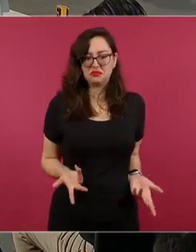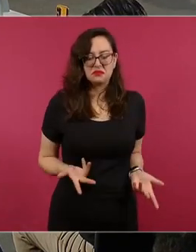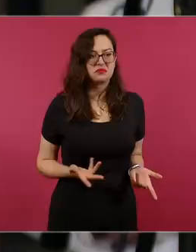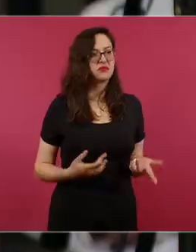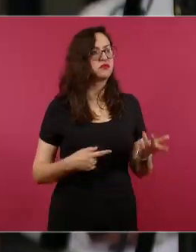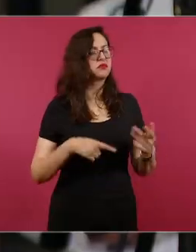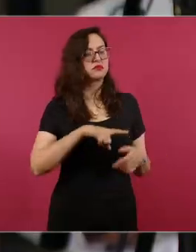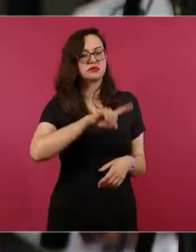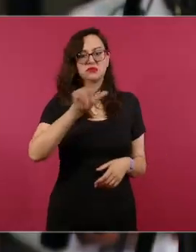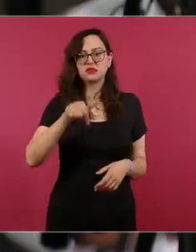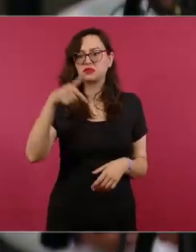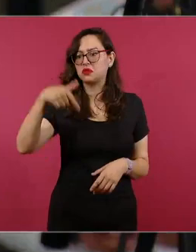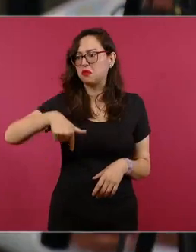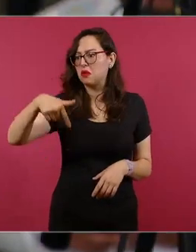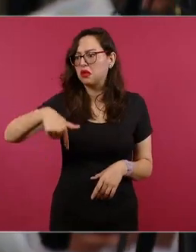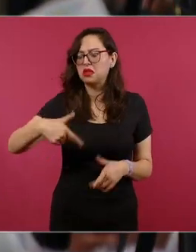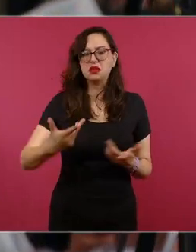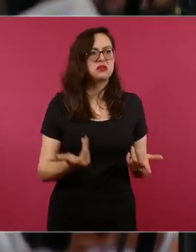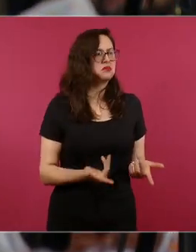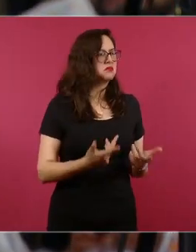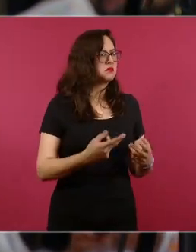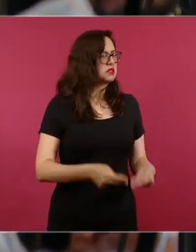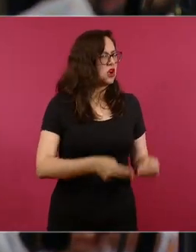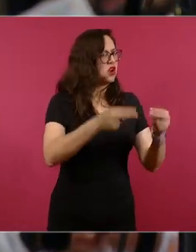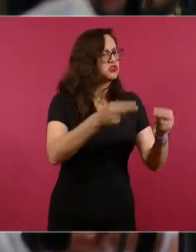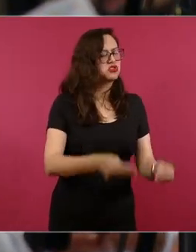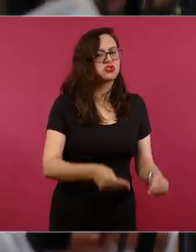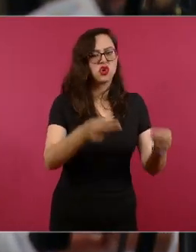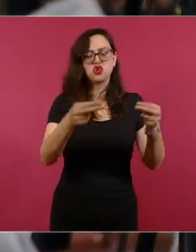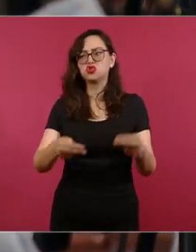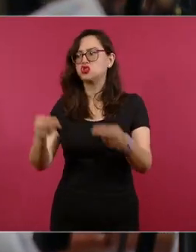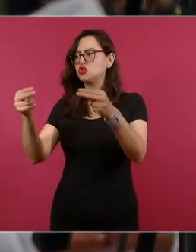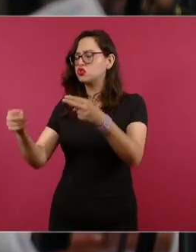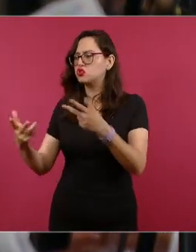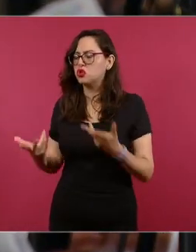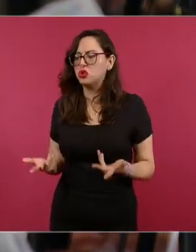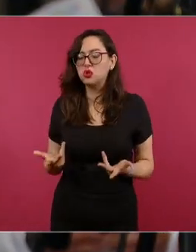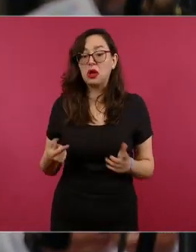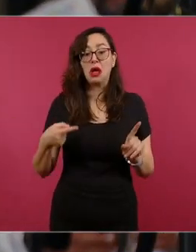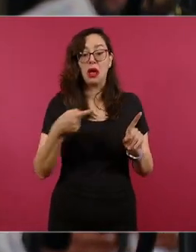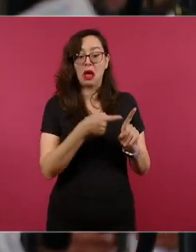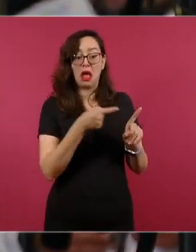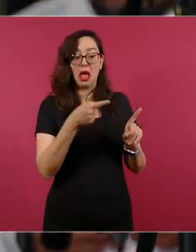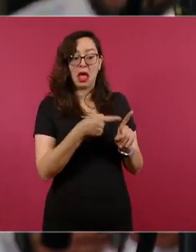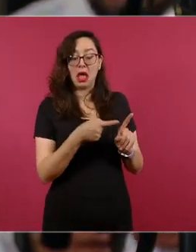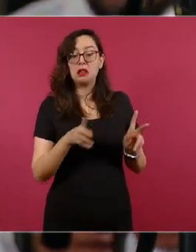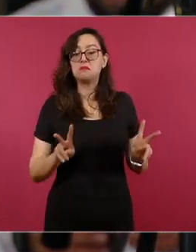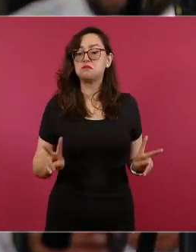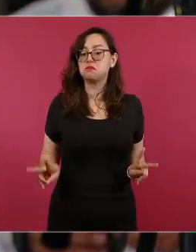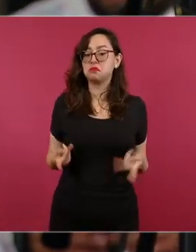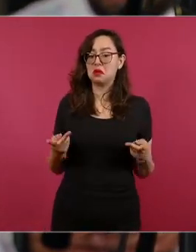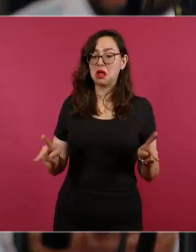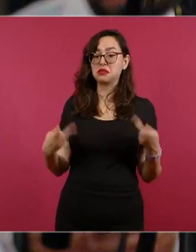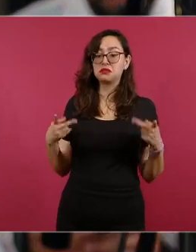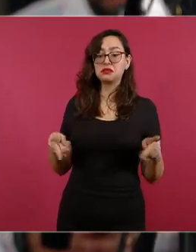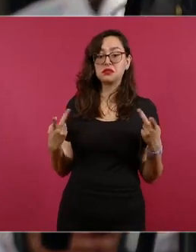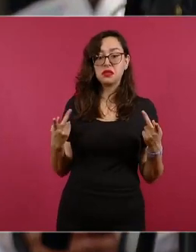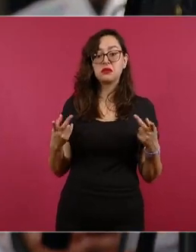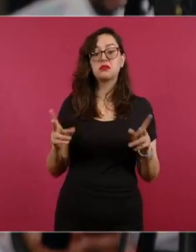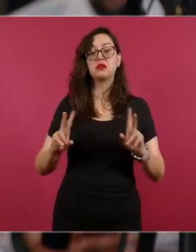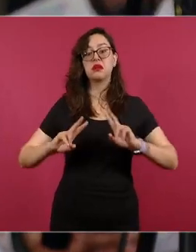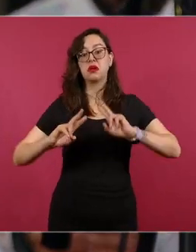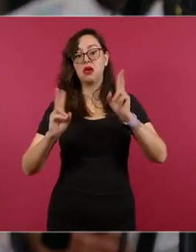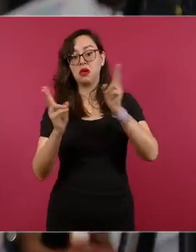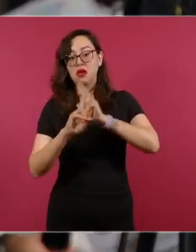o de cosas que se necesitaban. Él vendió mil 330 ventiladores para atender los